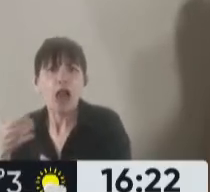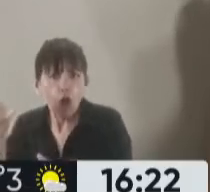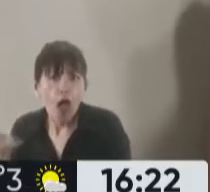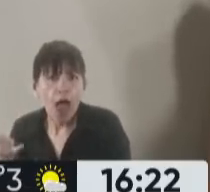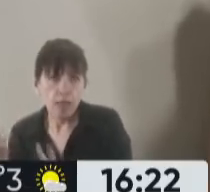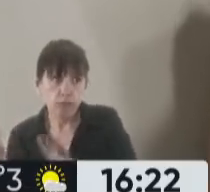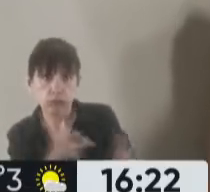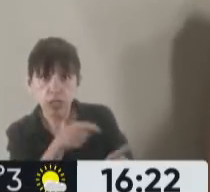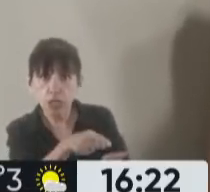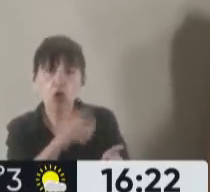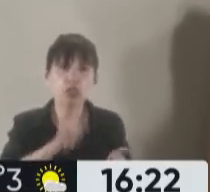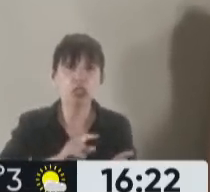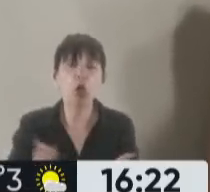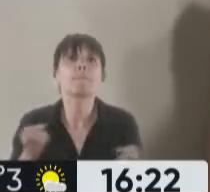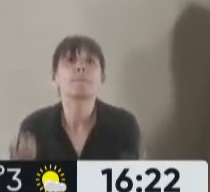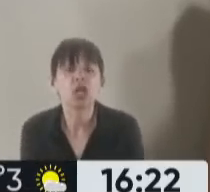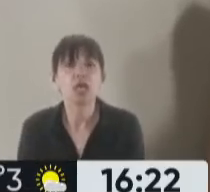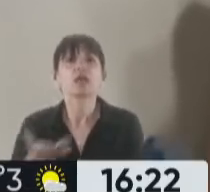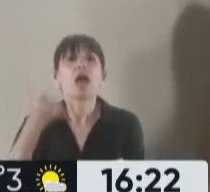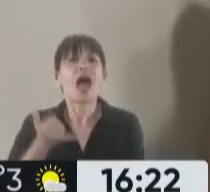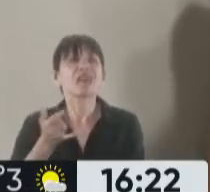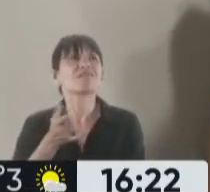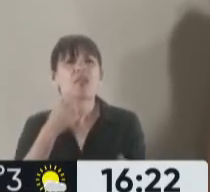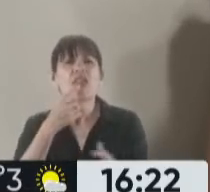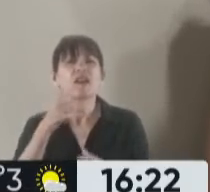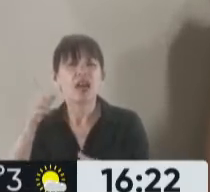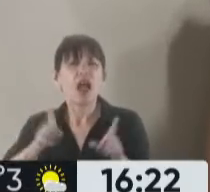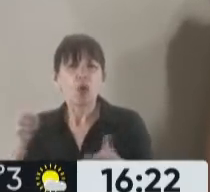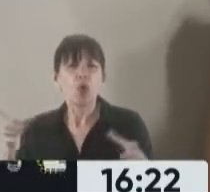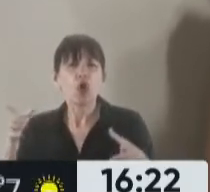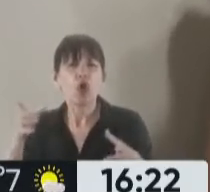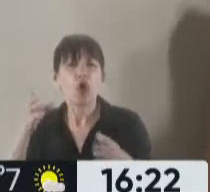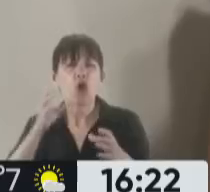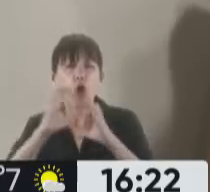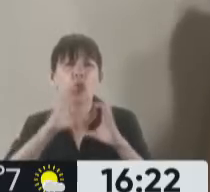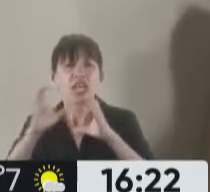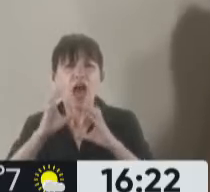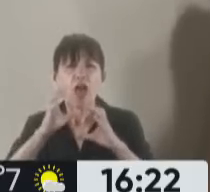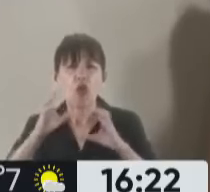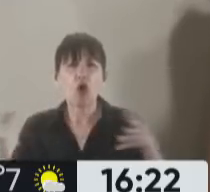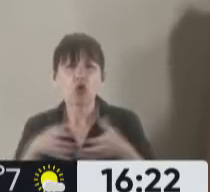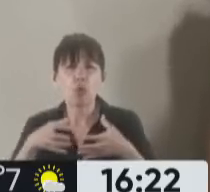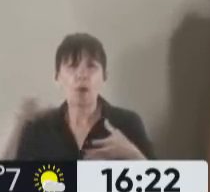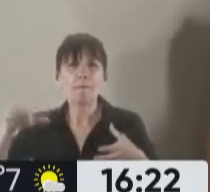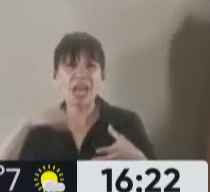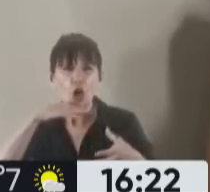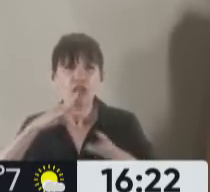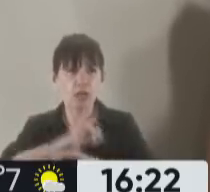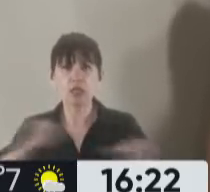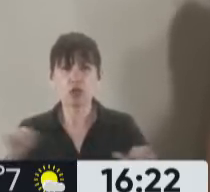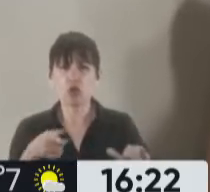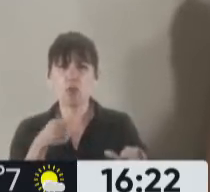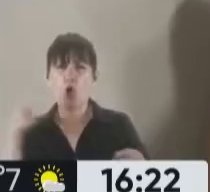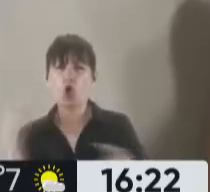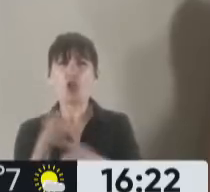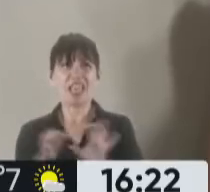respecto a este tema, teniendo en cuenta que denunciaron que hay como un ataque a la democracia, hubo un comunicado del PJ Nacional al respecto. Y por otro